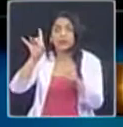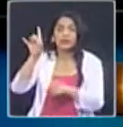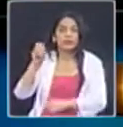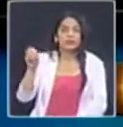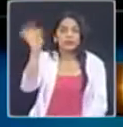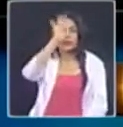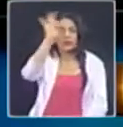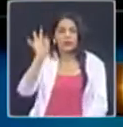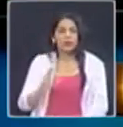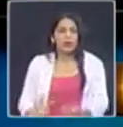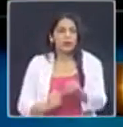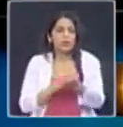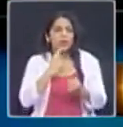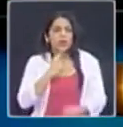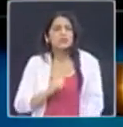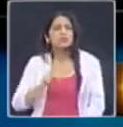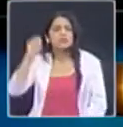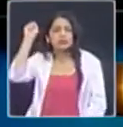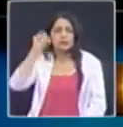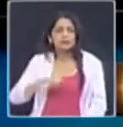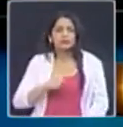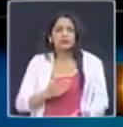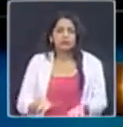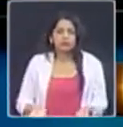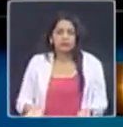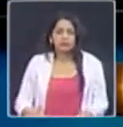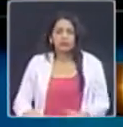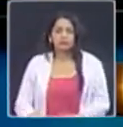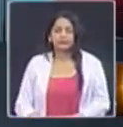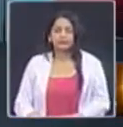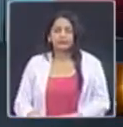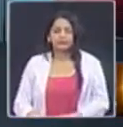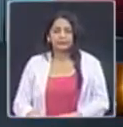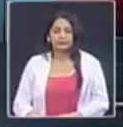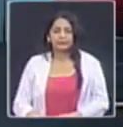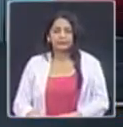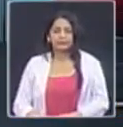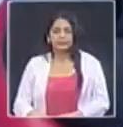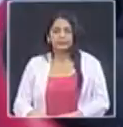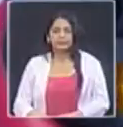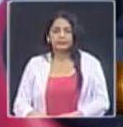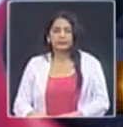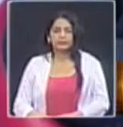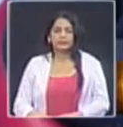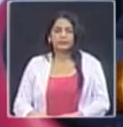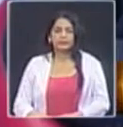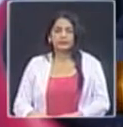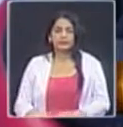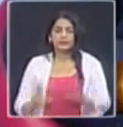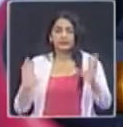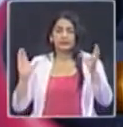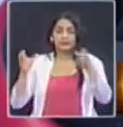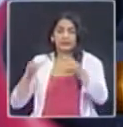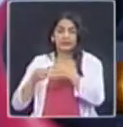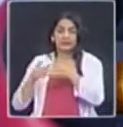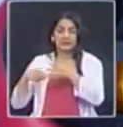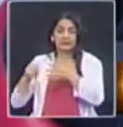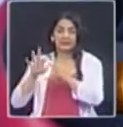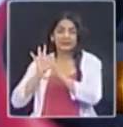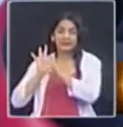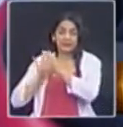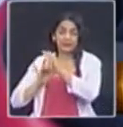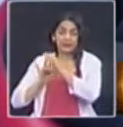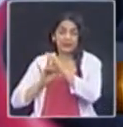y al estado original que fue lo que los ecuatorianos en su momento decidieron y lo del consejo de participación ciudadana que también consta como una de las preguntas